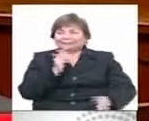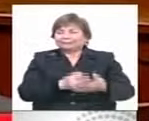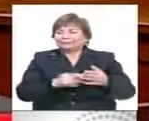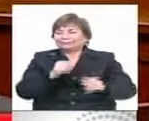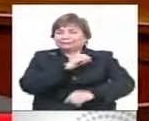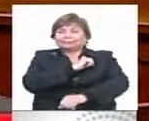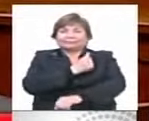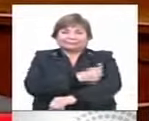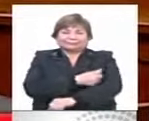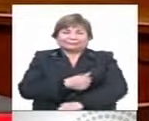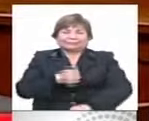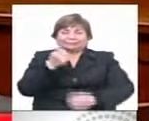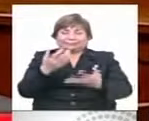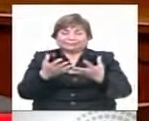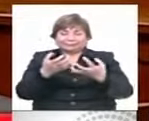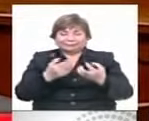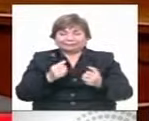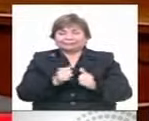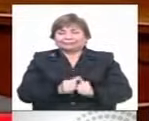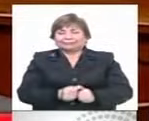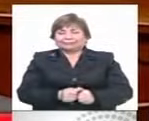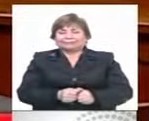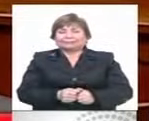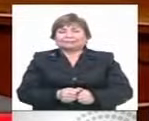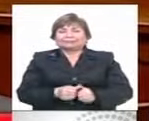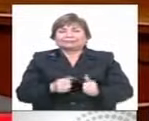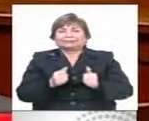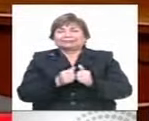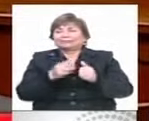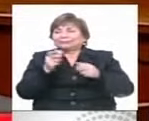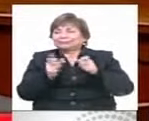autoridades. Queremos un